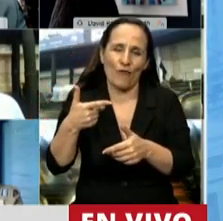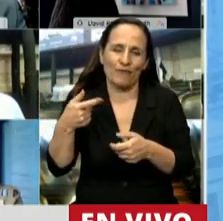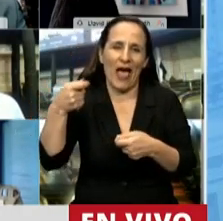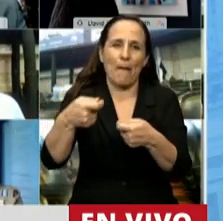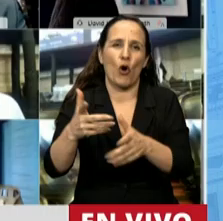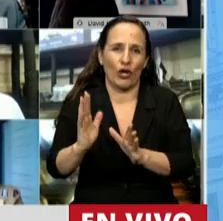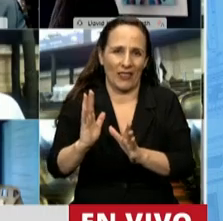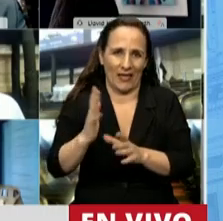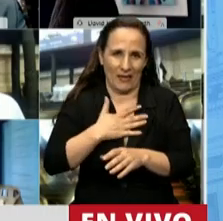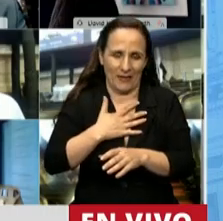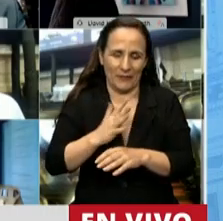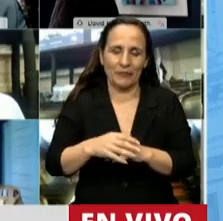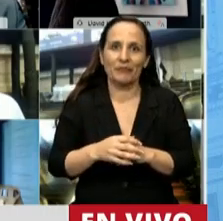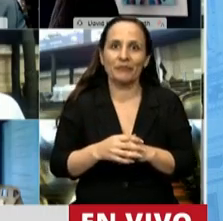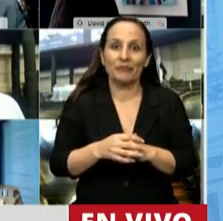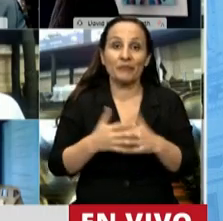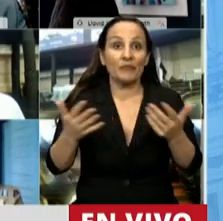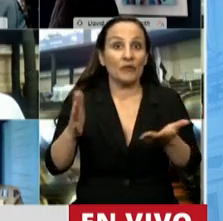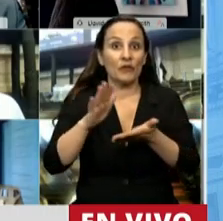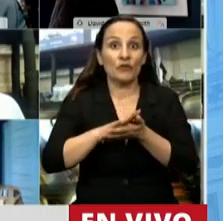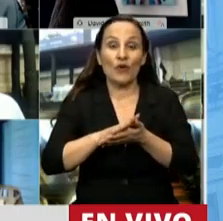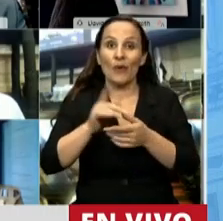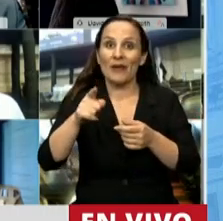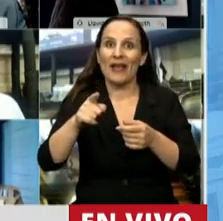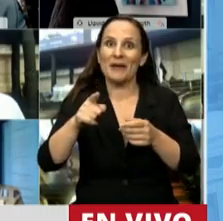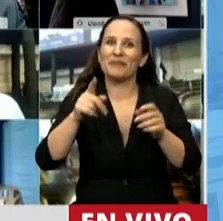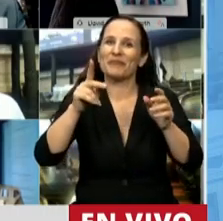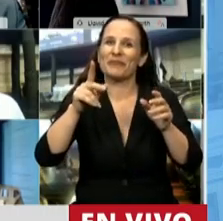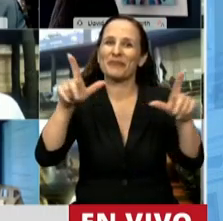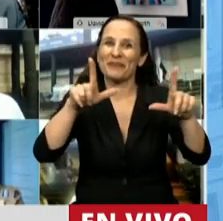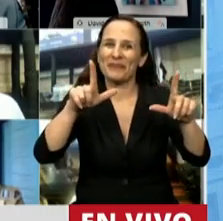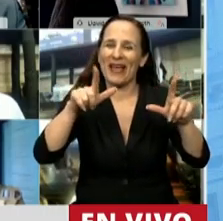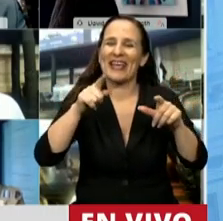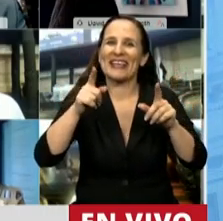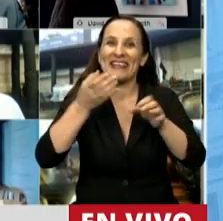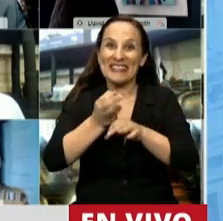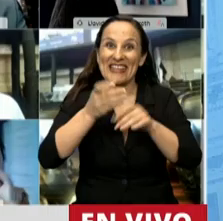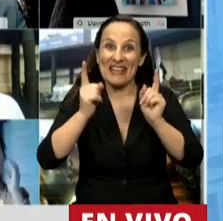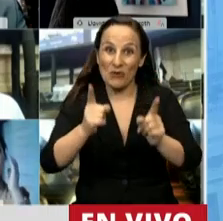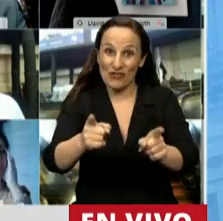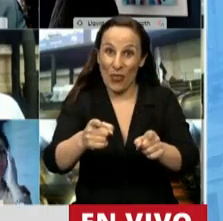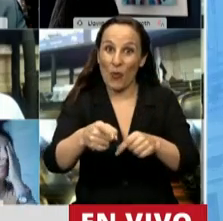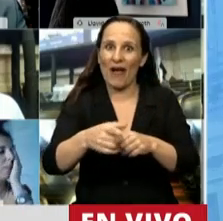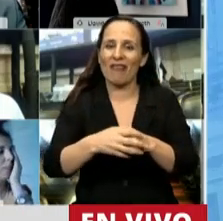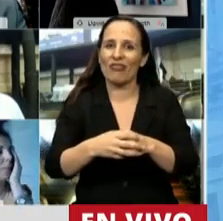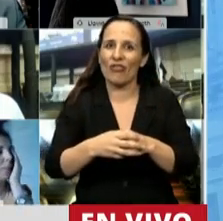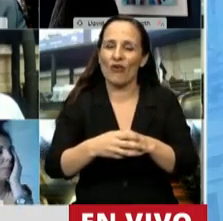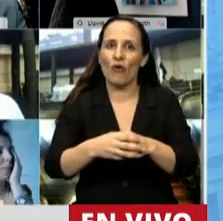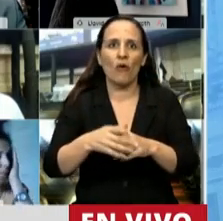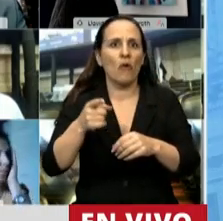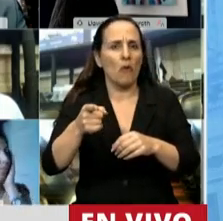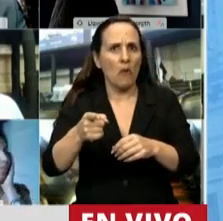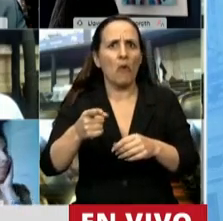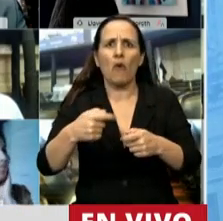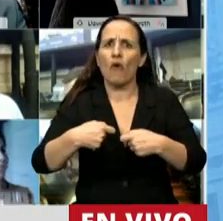conceptos. En el marco del programa Seguimos Educando, el Gobierno Nacional elaboró y distribuyó millones